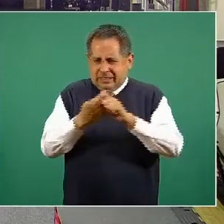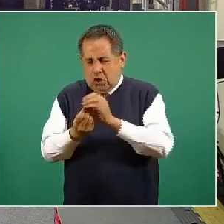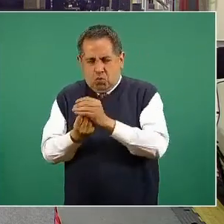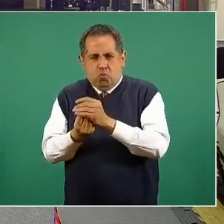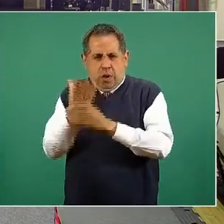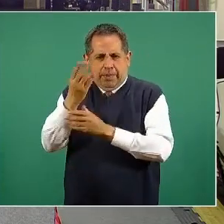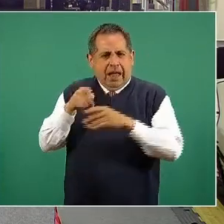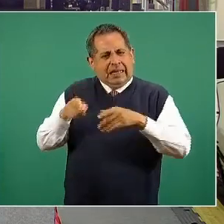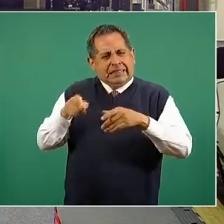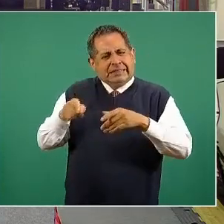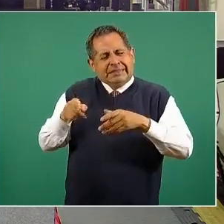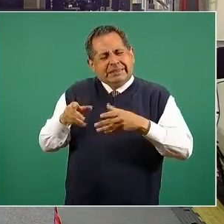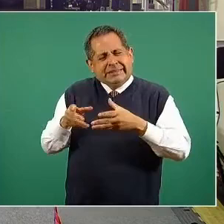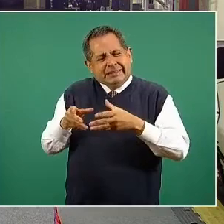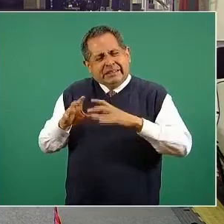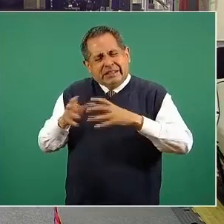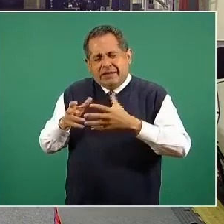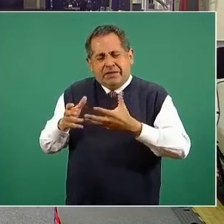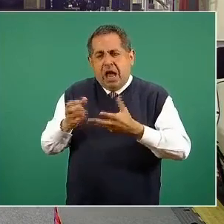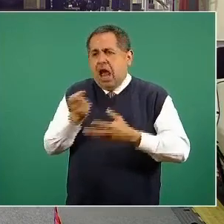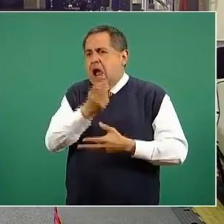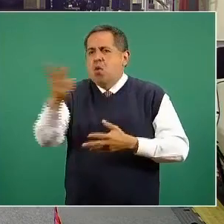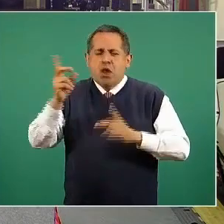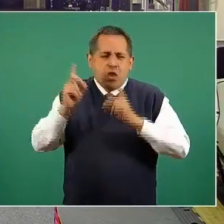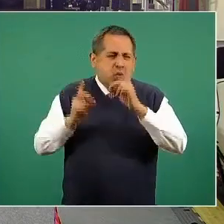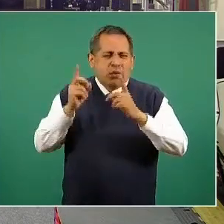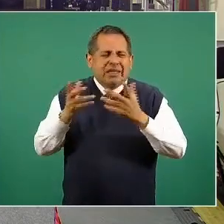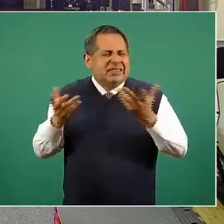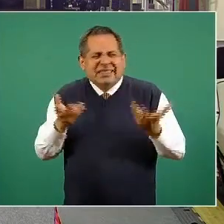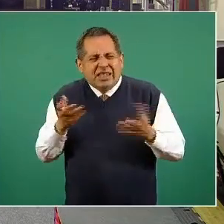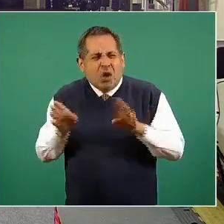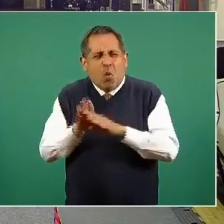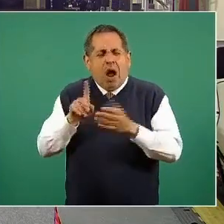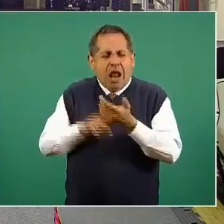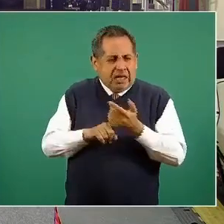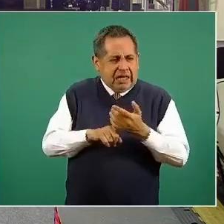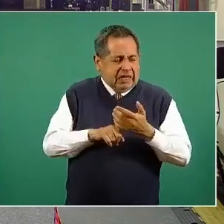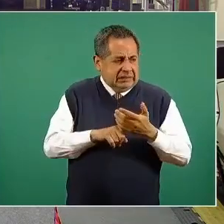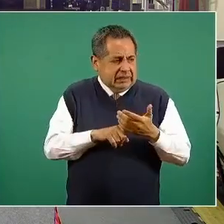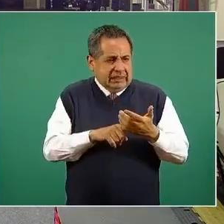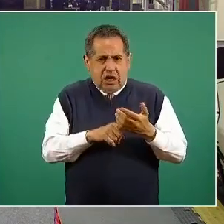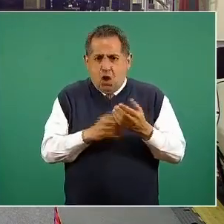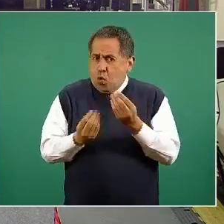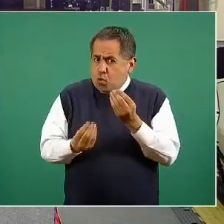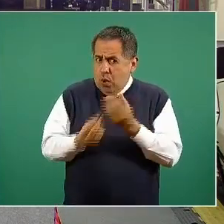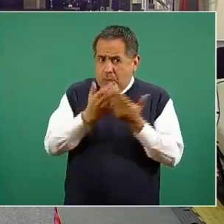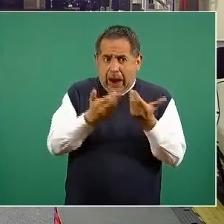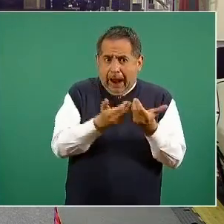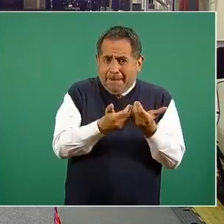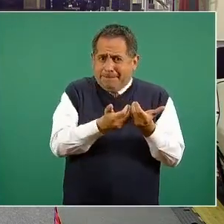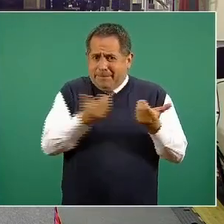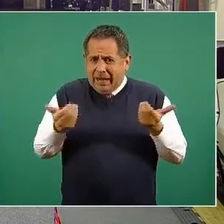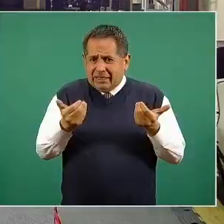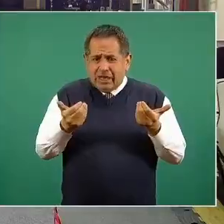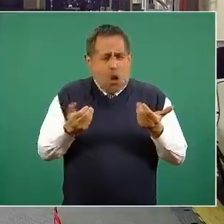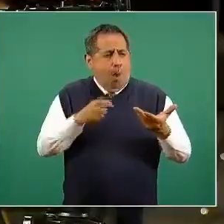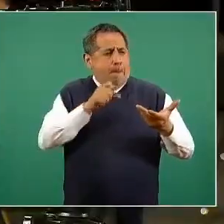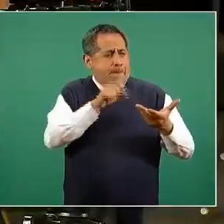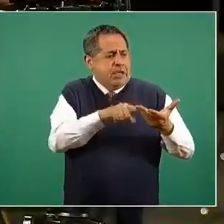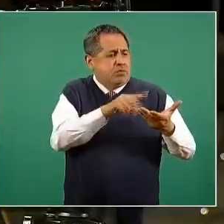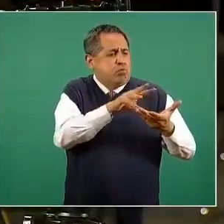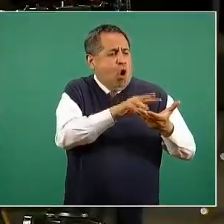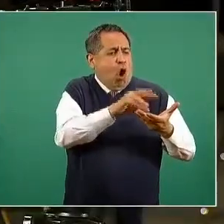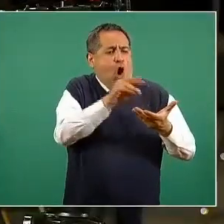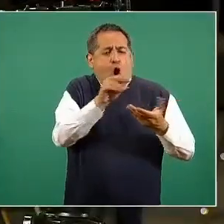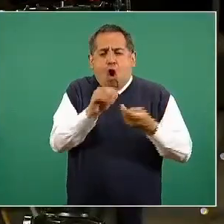gente tiene esta duda, ¿es una cepa? Entonces estamos hablando de un nuevo coronavirus, ¿y para qué me están vacunando? No sé